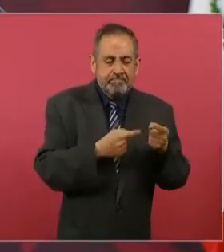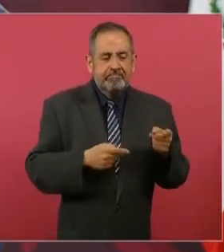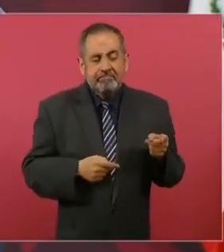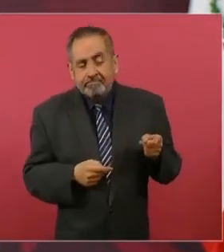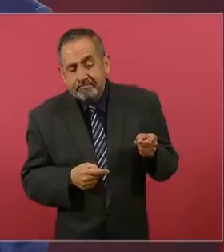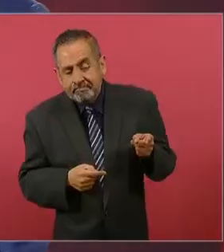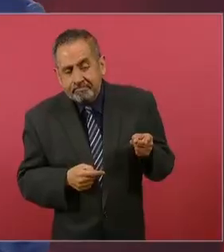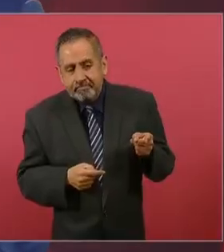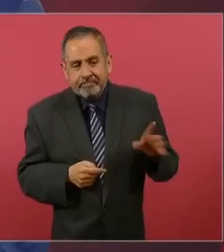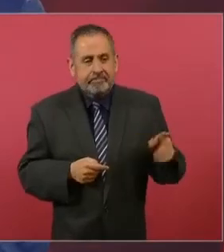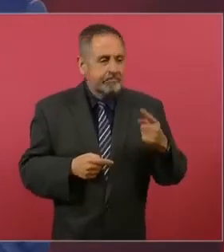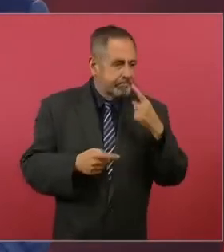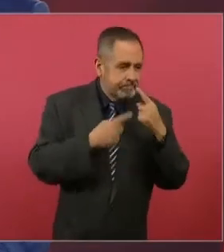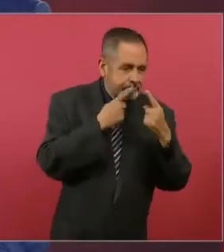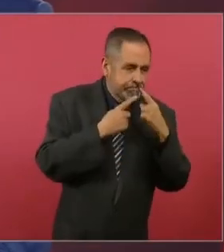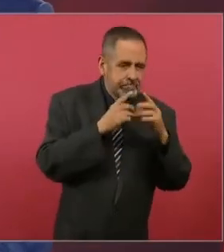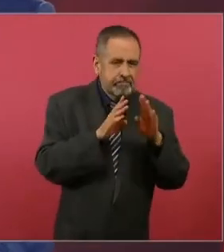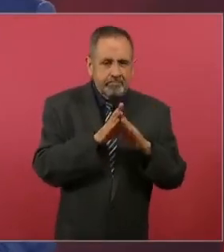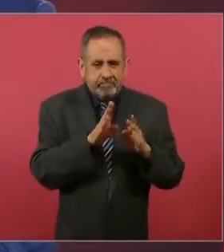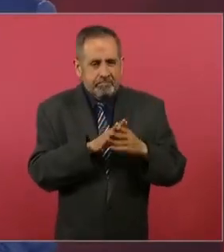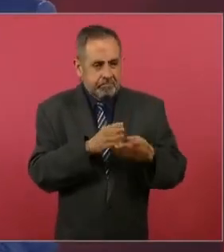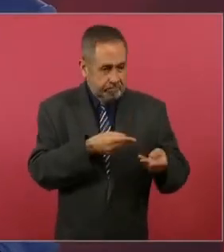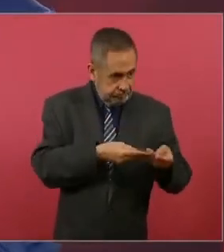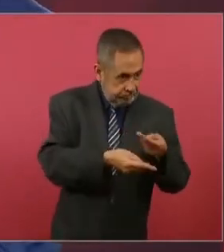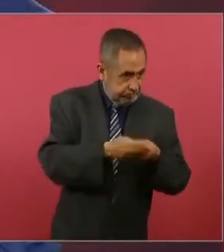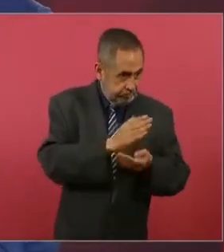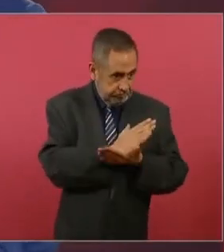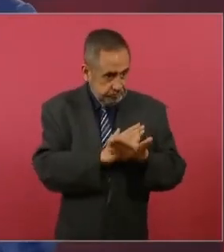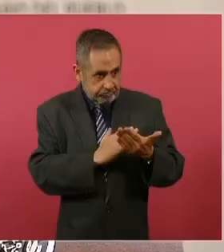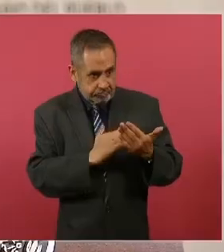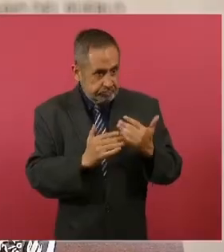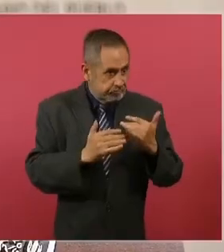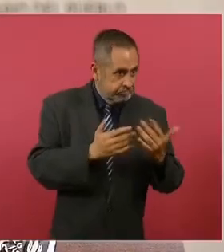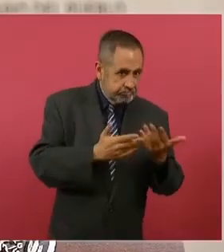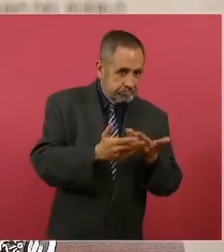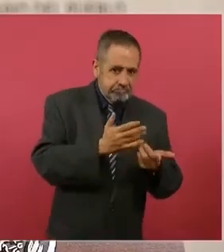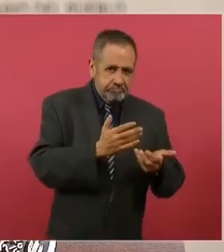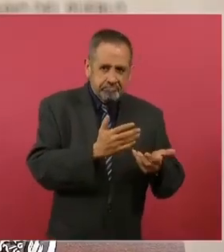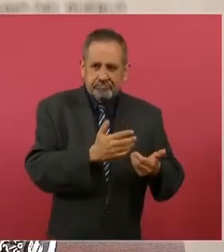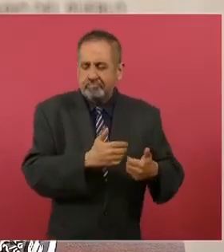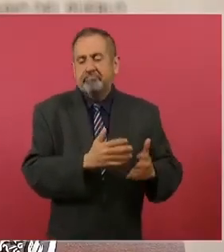Entonces empiezan a hacer sus enjuagues,